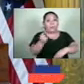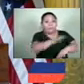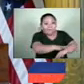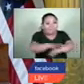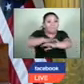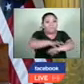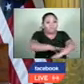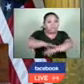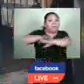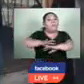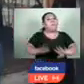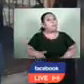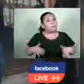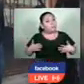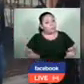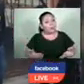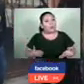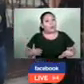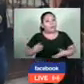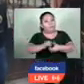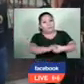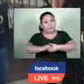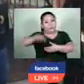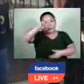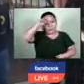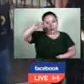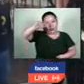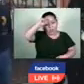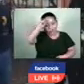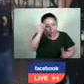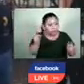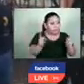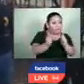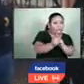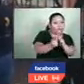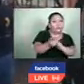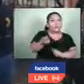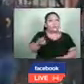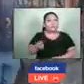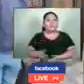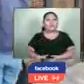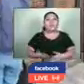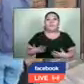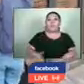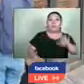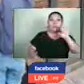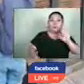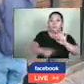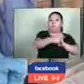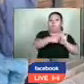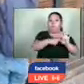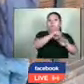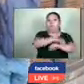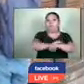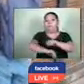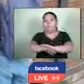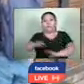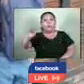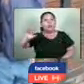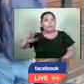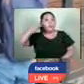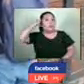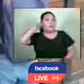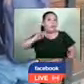personas que va a trabajar de cerca con la policía local. 5 personas fueron capturadas, 3 hombres y